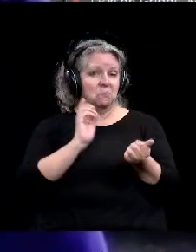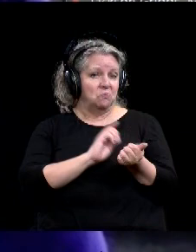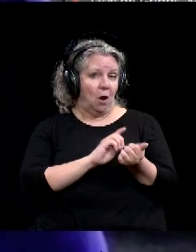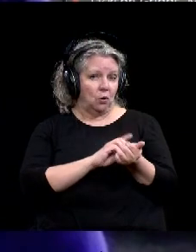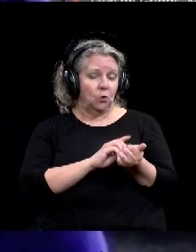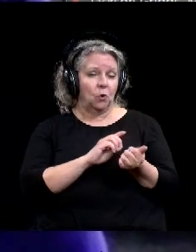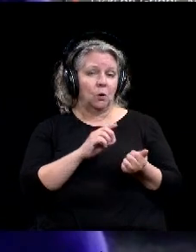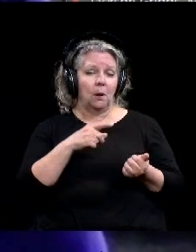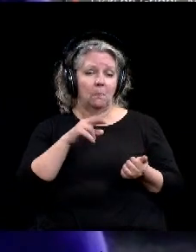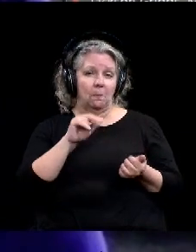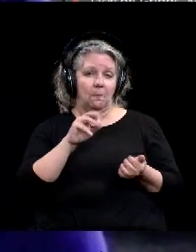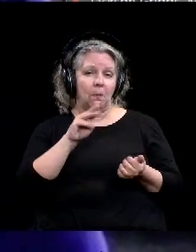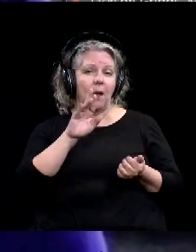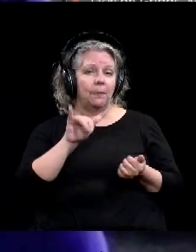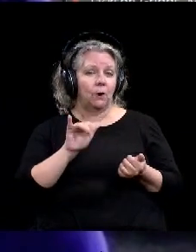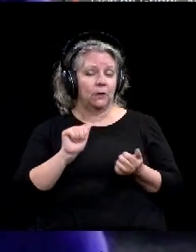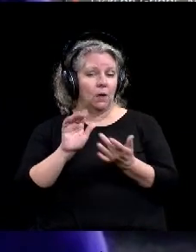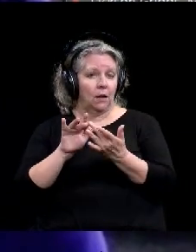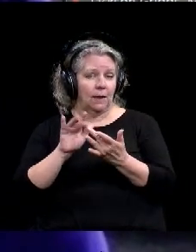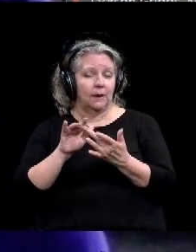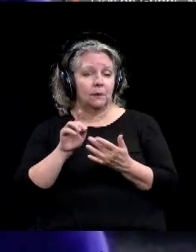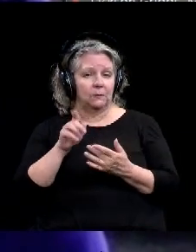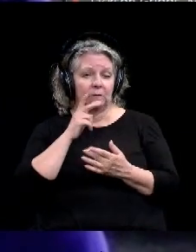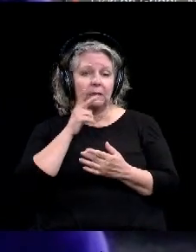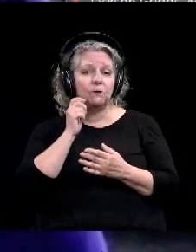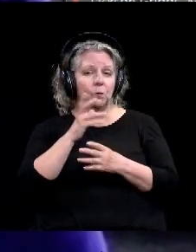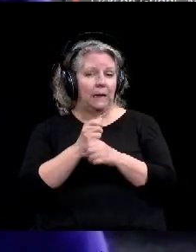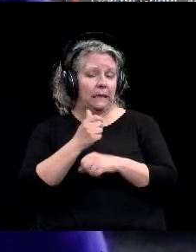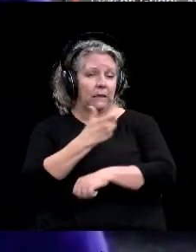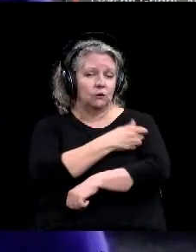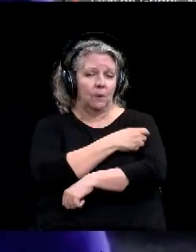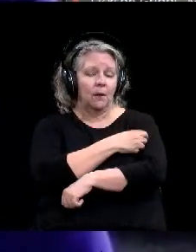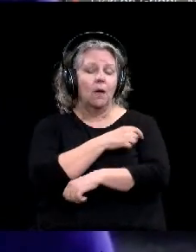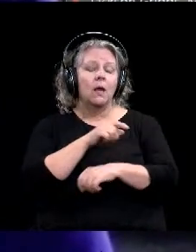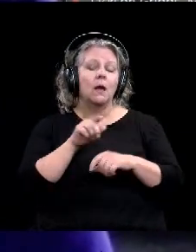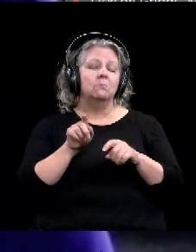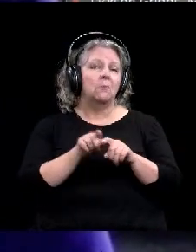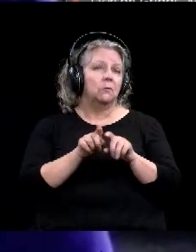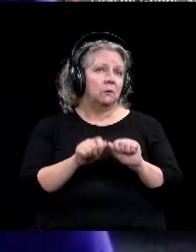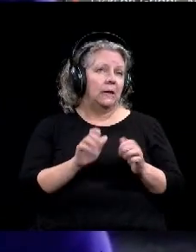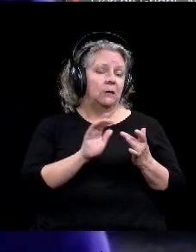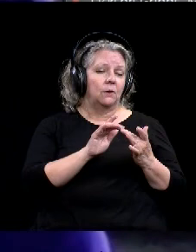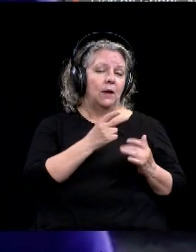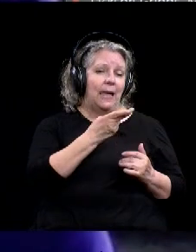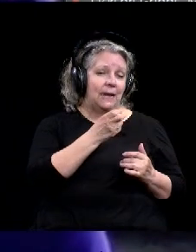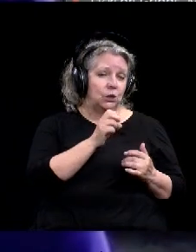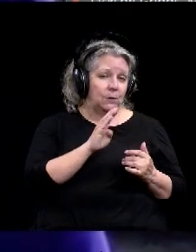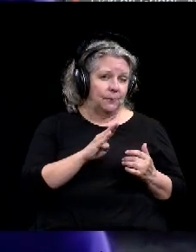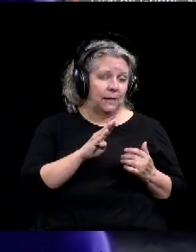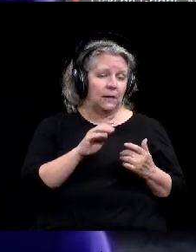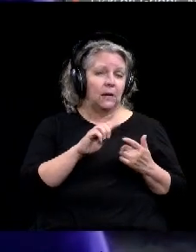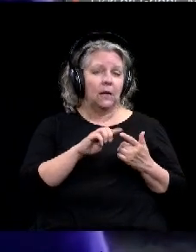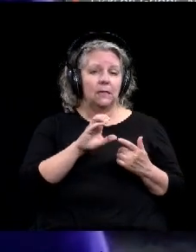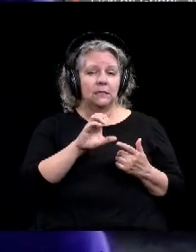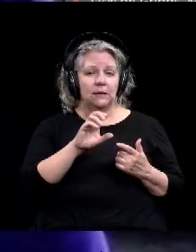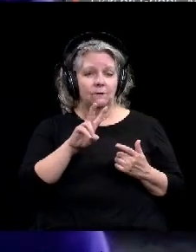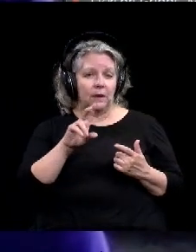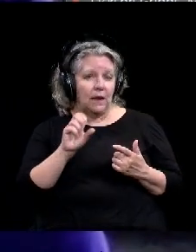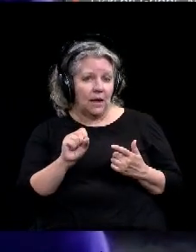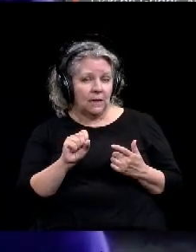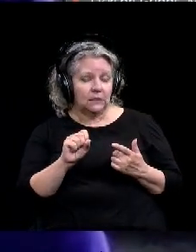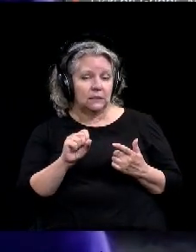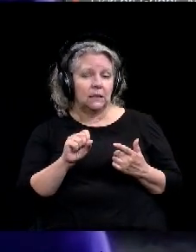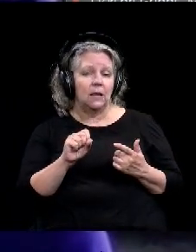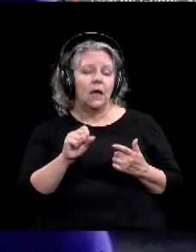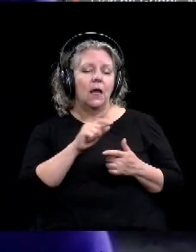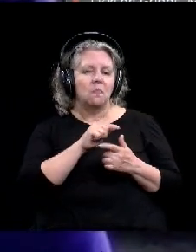pueden ir a la farmacia de actividades civiles y no nada más tienen que esperar a nosotros